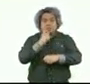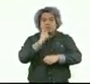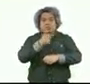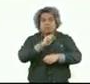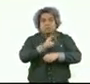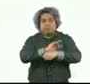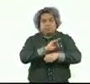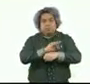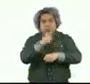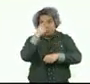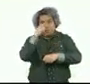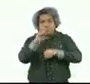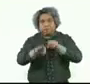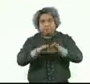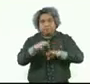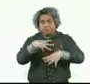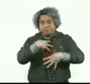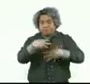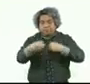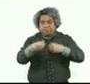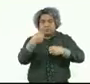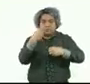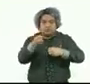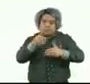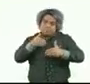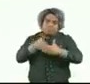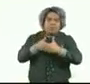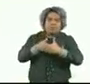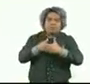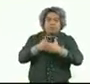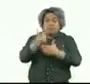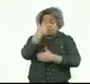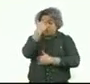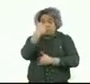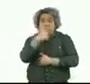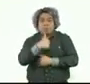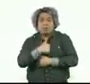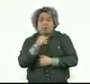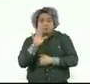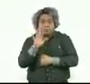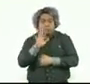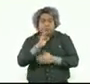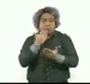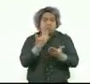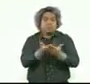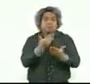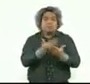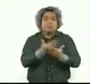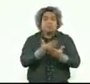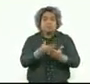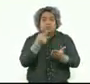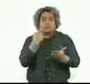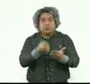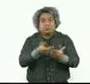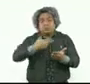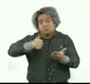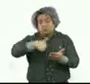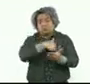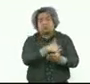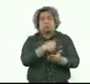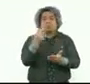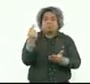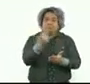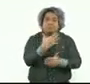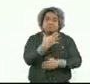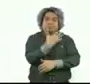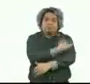una propagación mayor de casos graves. Y esa es, a mi gusto, la mejor evidencia de que seguimos teniendo que vacunarnos, los que no se hayan puesto